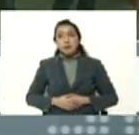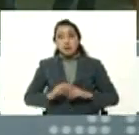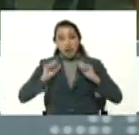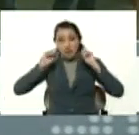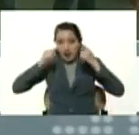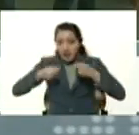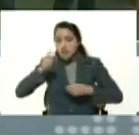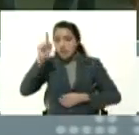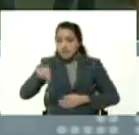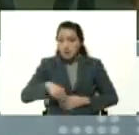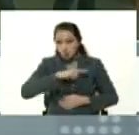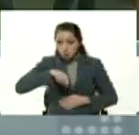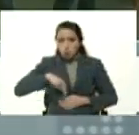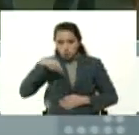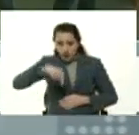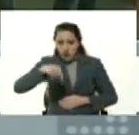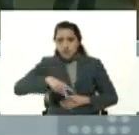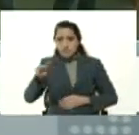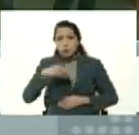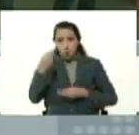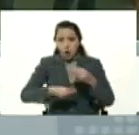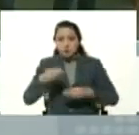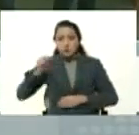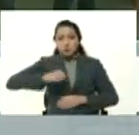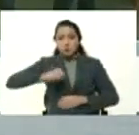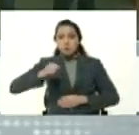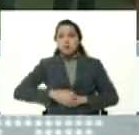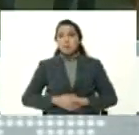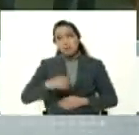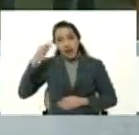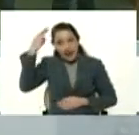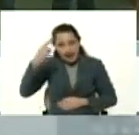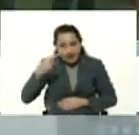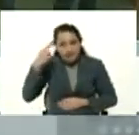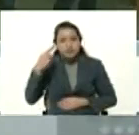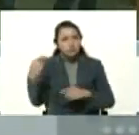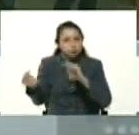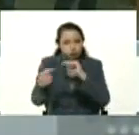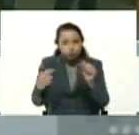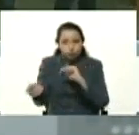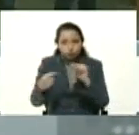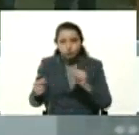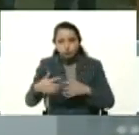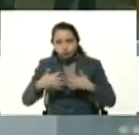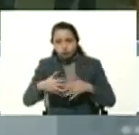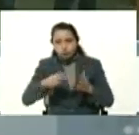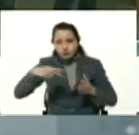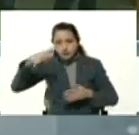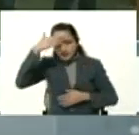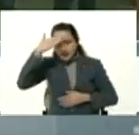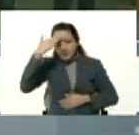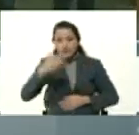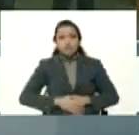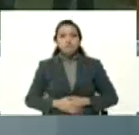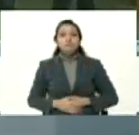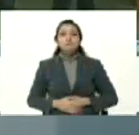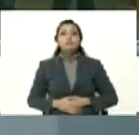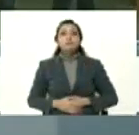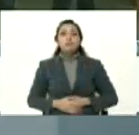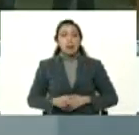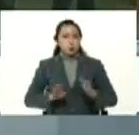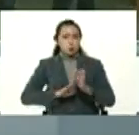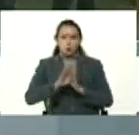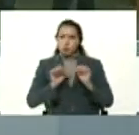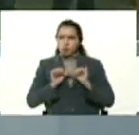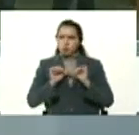Y eso sí lo producimos aquí. Para que la reflexione, pues para que la industria de la pasta reflexione. Sin dejar de producir